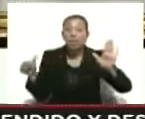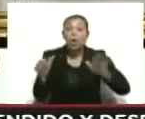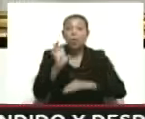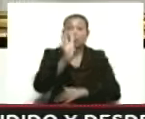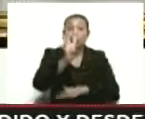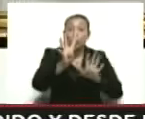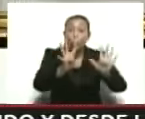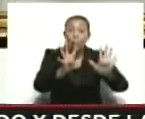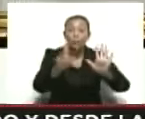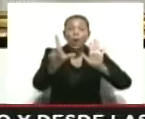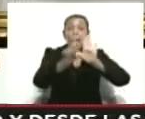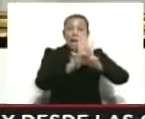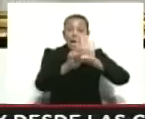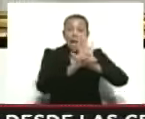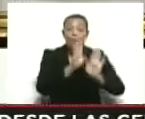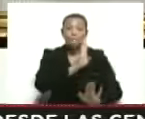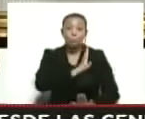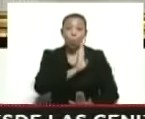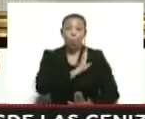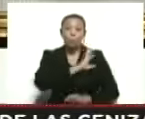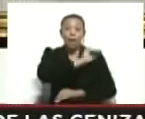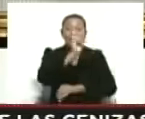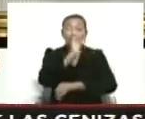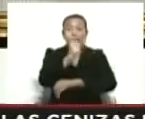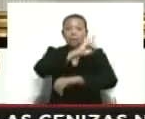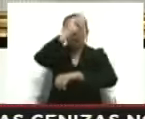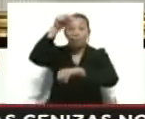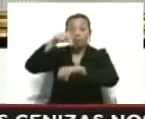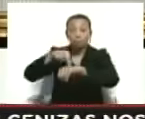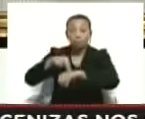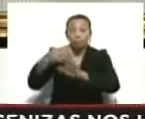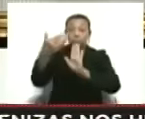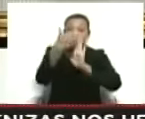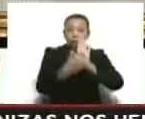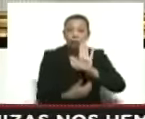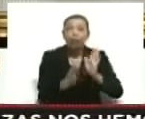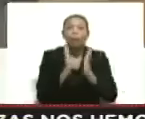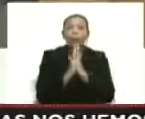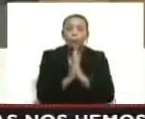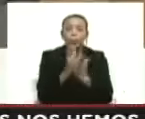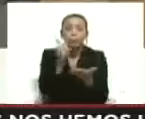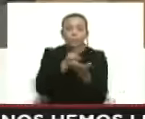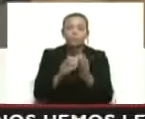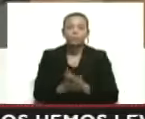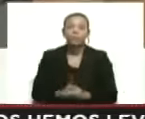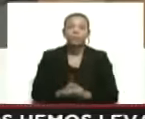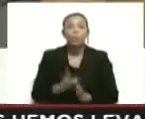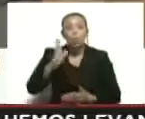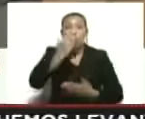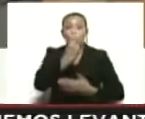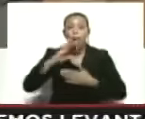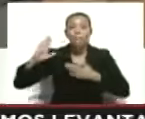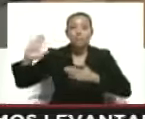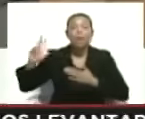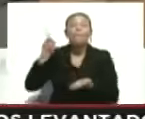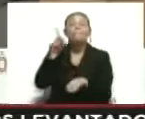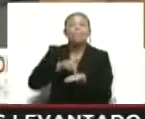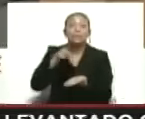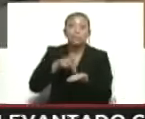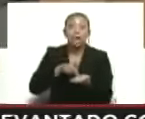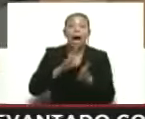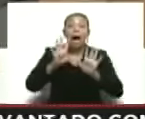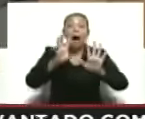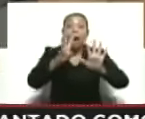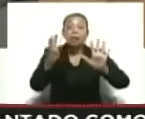9 del Reglamento Interior y de Debates de la Asamblea Nacional. Juramentación y participación,